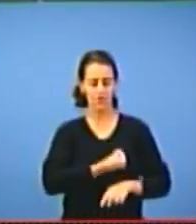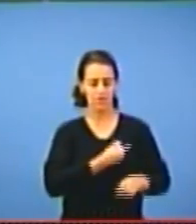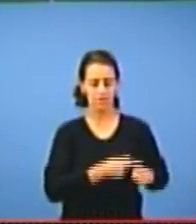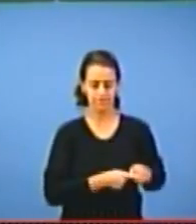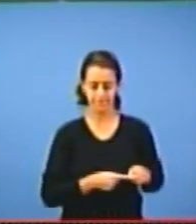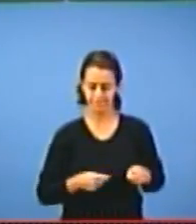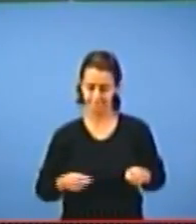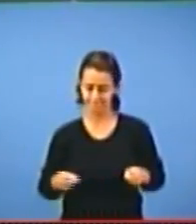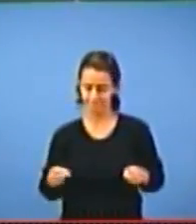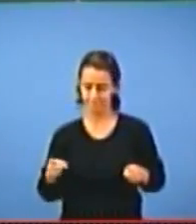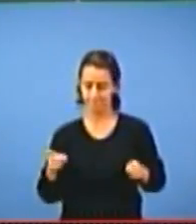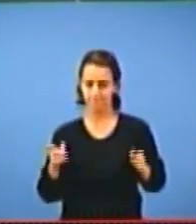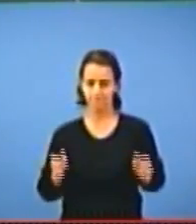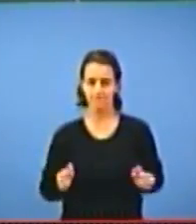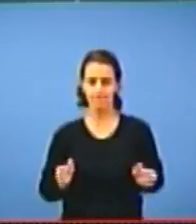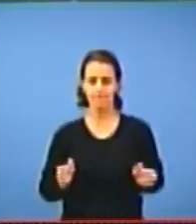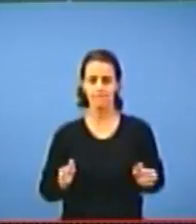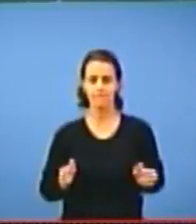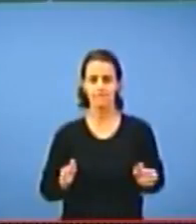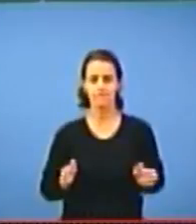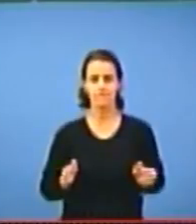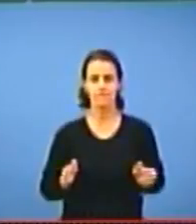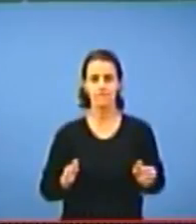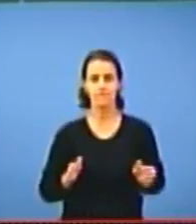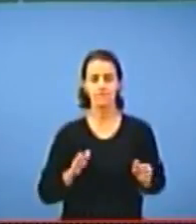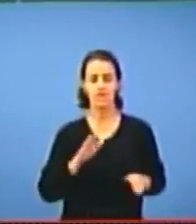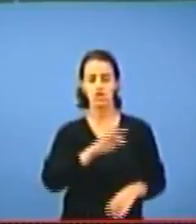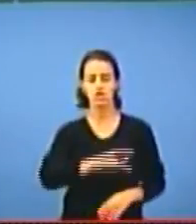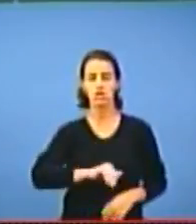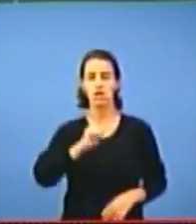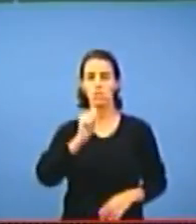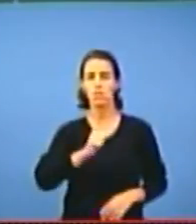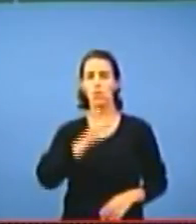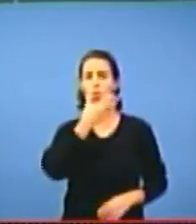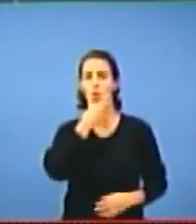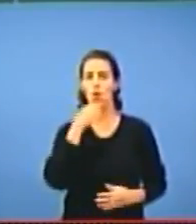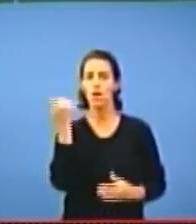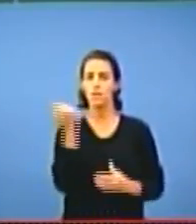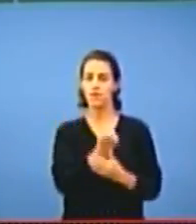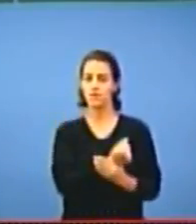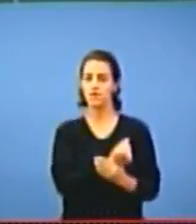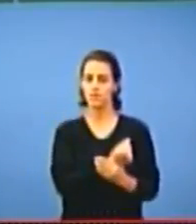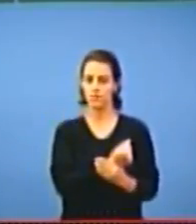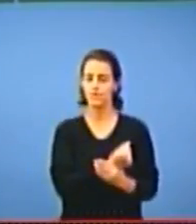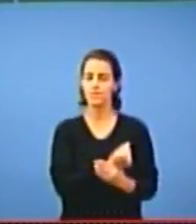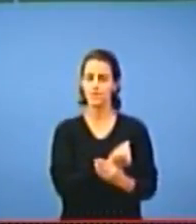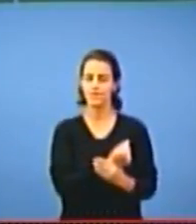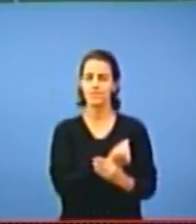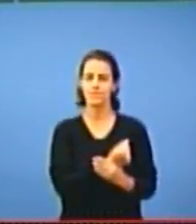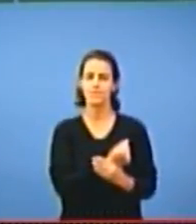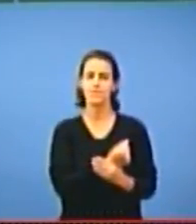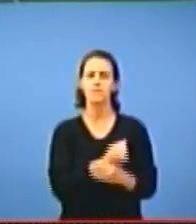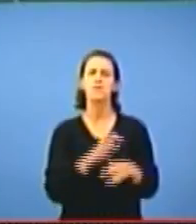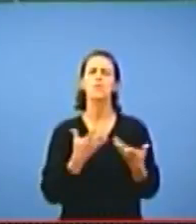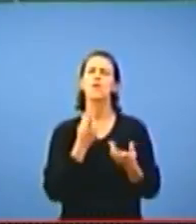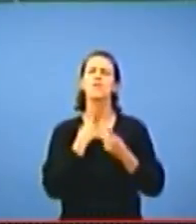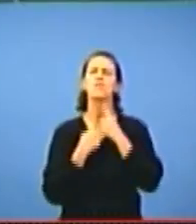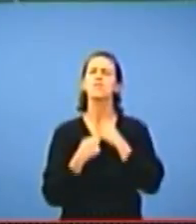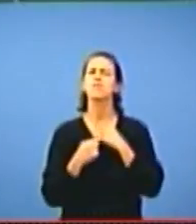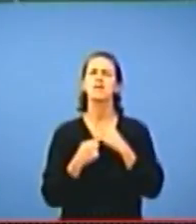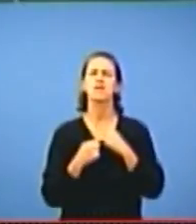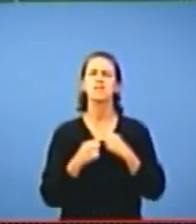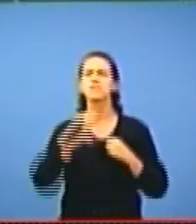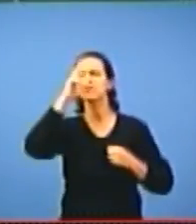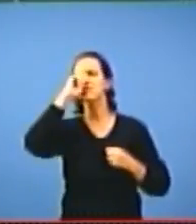levantó un hombre. Abraham fue levantado aquí. ¿Cuál era el interés ahí en el inicio cuando